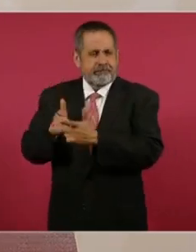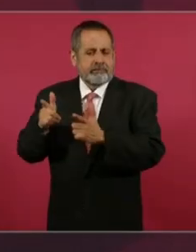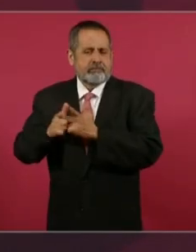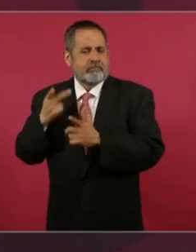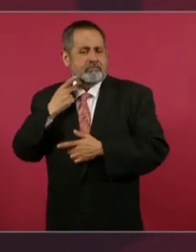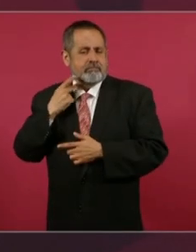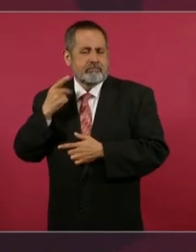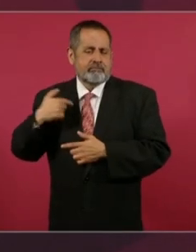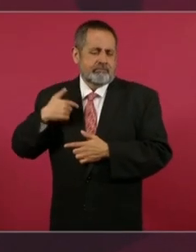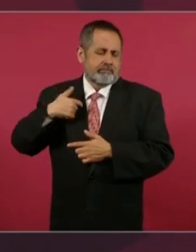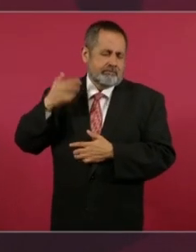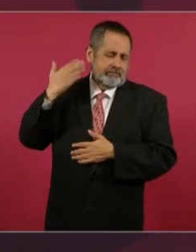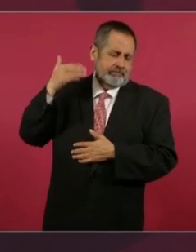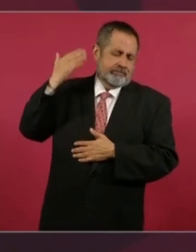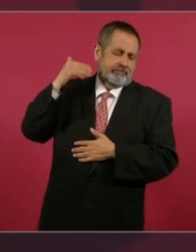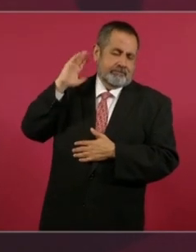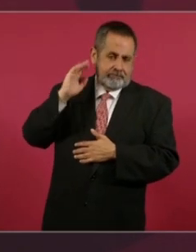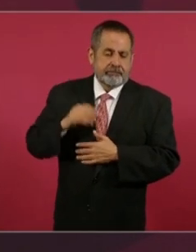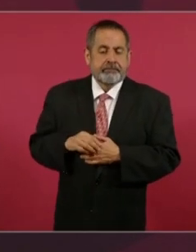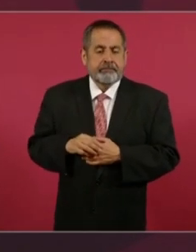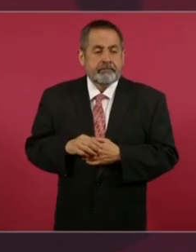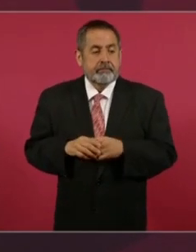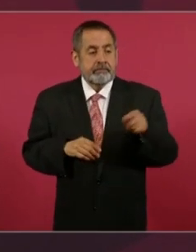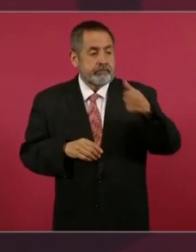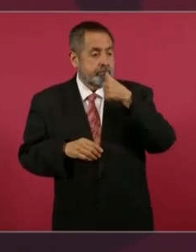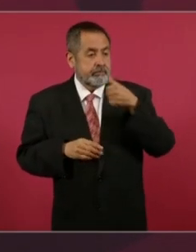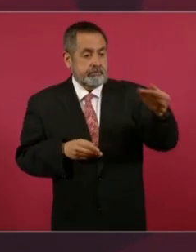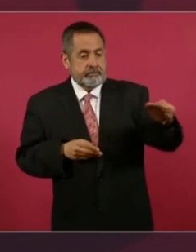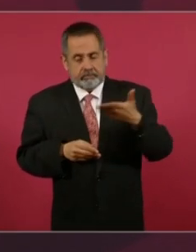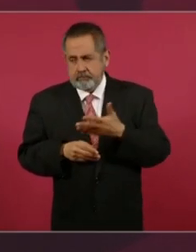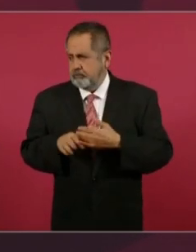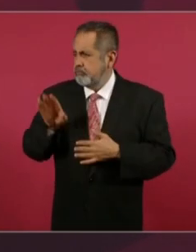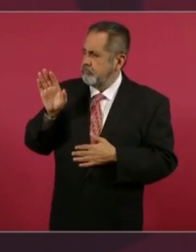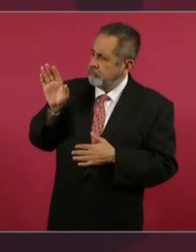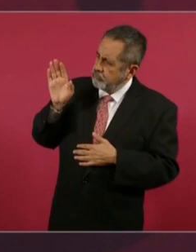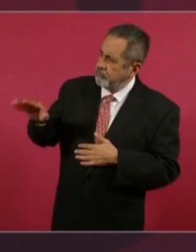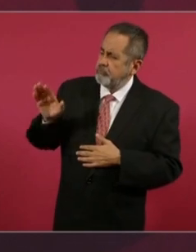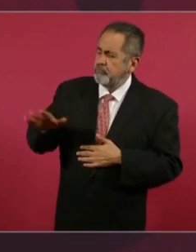pedía que quería ser diputado.